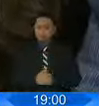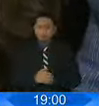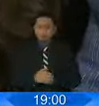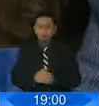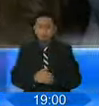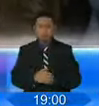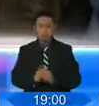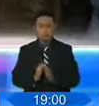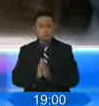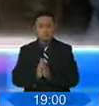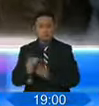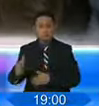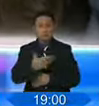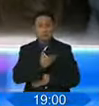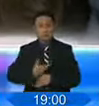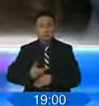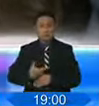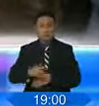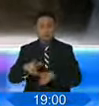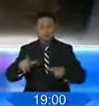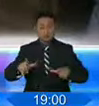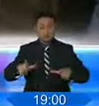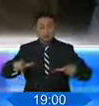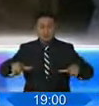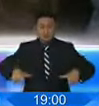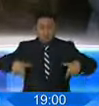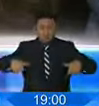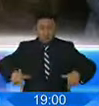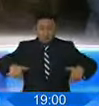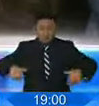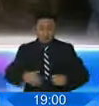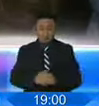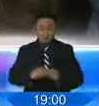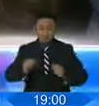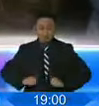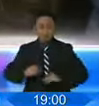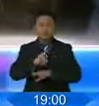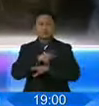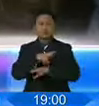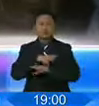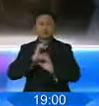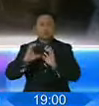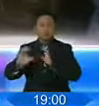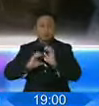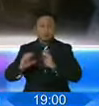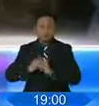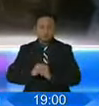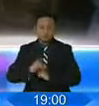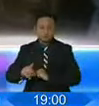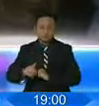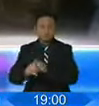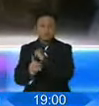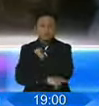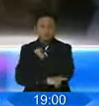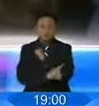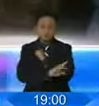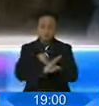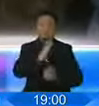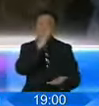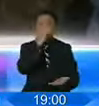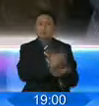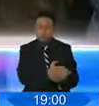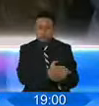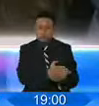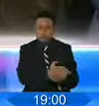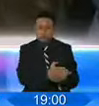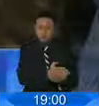presidente de la República que solicite a la Supercom la suspensión de las sanciones que